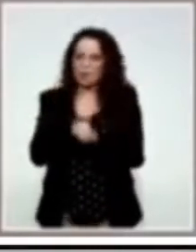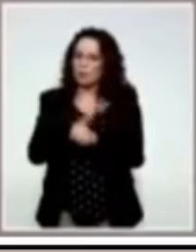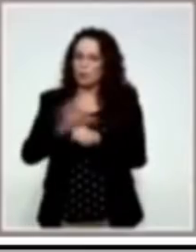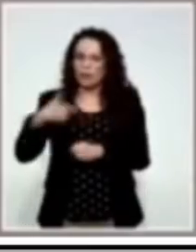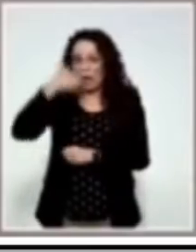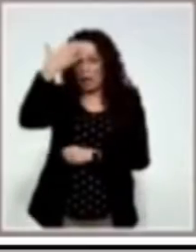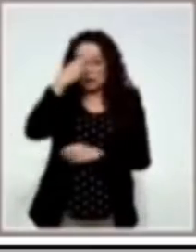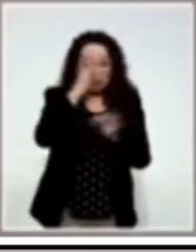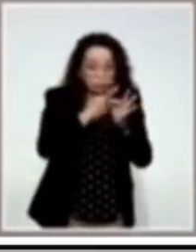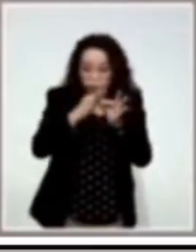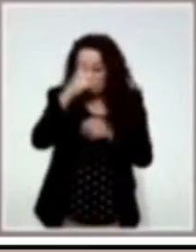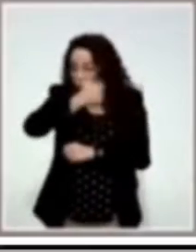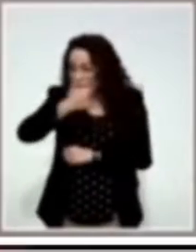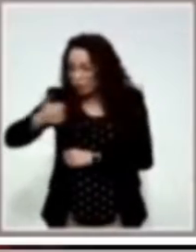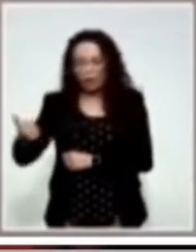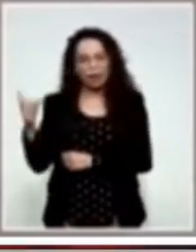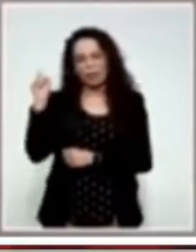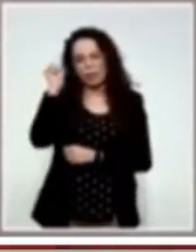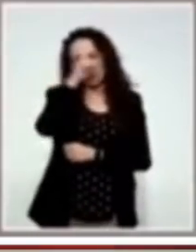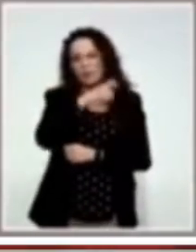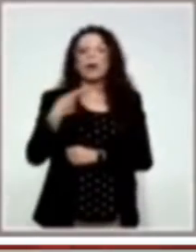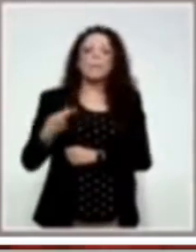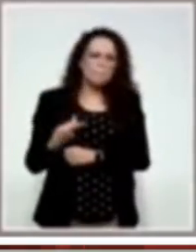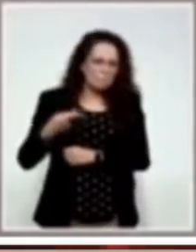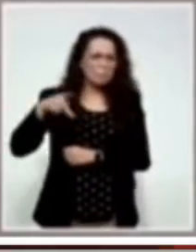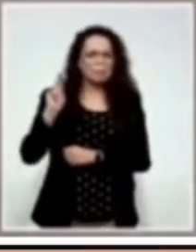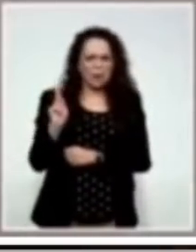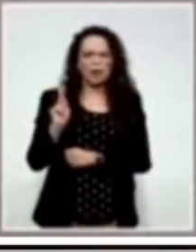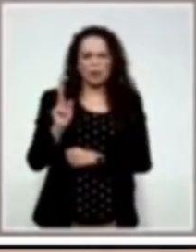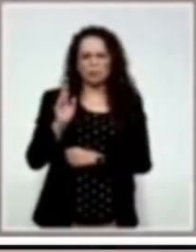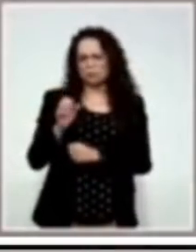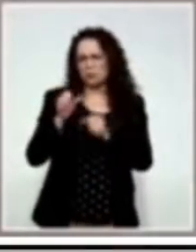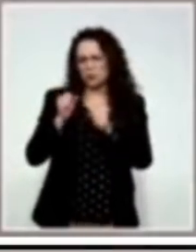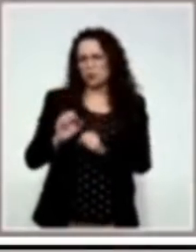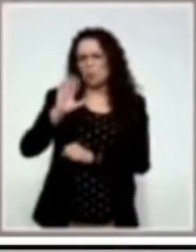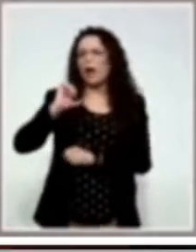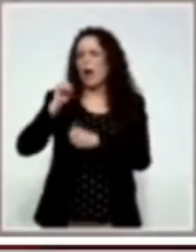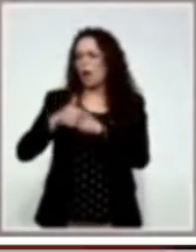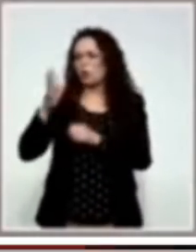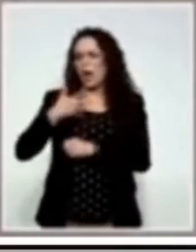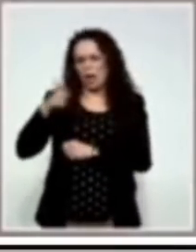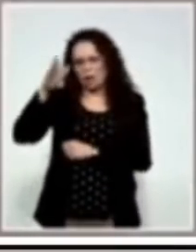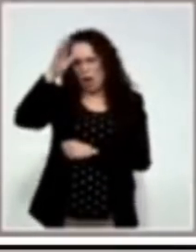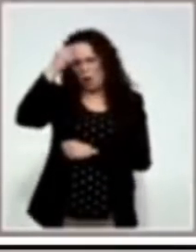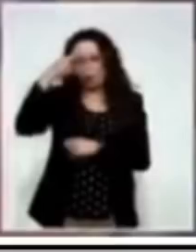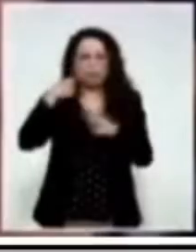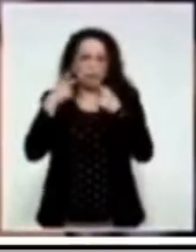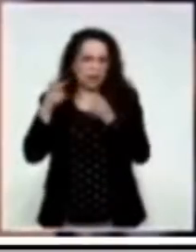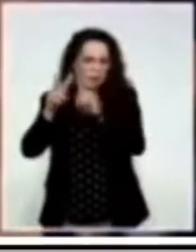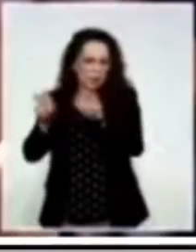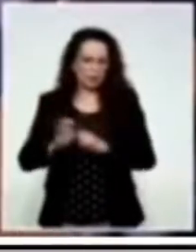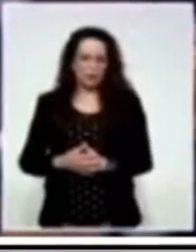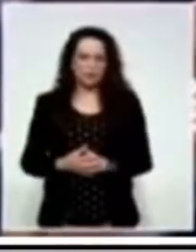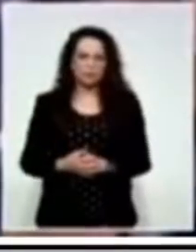de cada uno de ellos, pero seguramente ya hay algún acuerdo en relación con ese asunto. ¿No